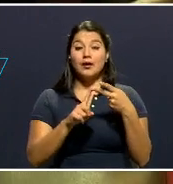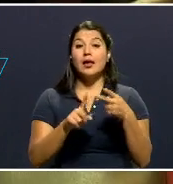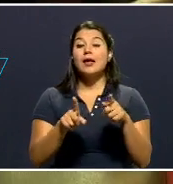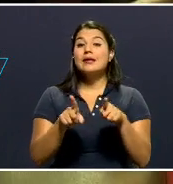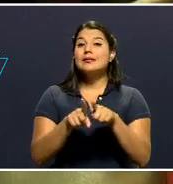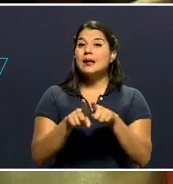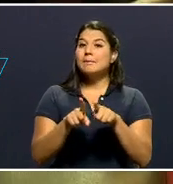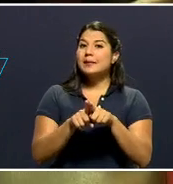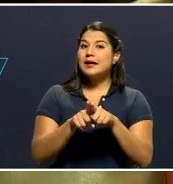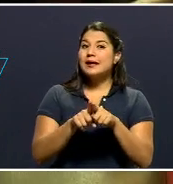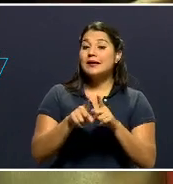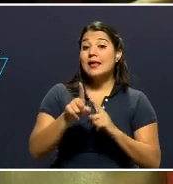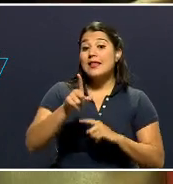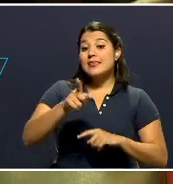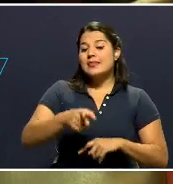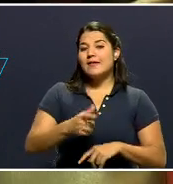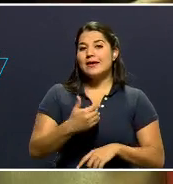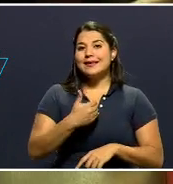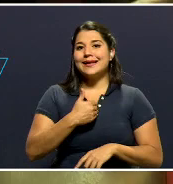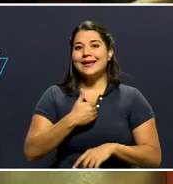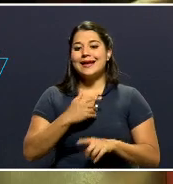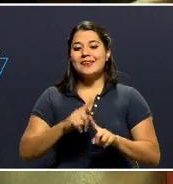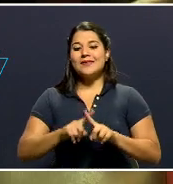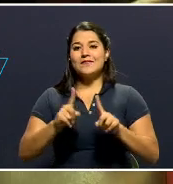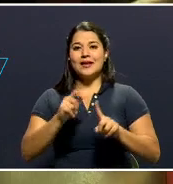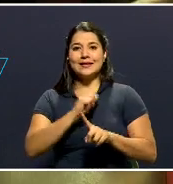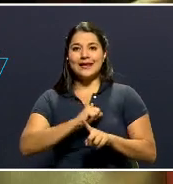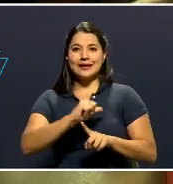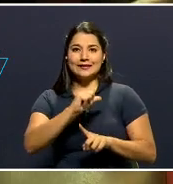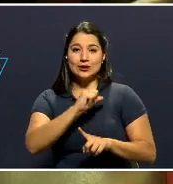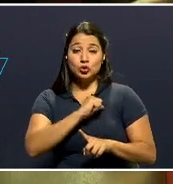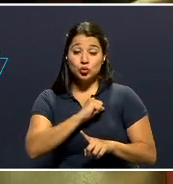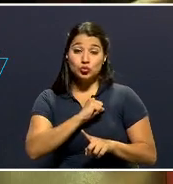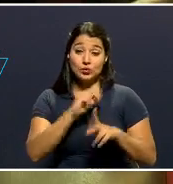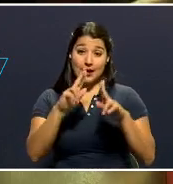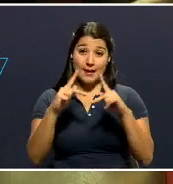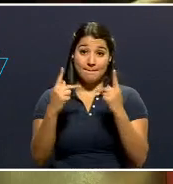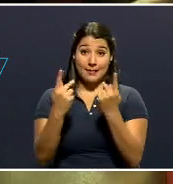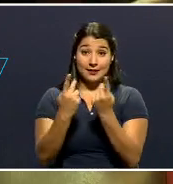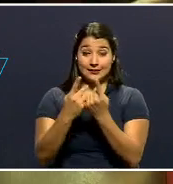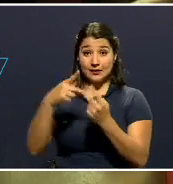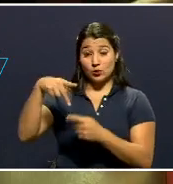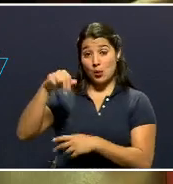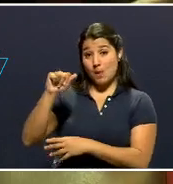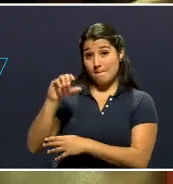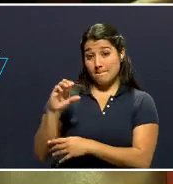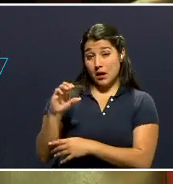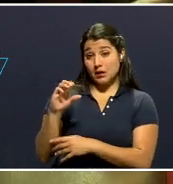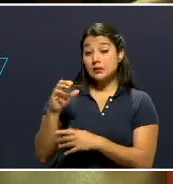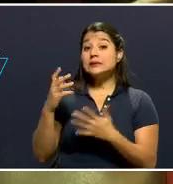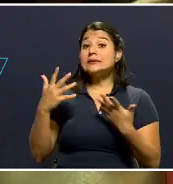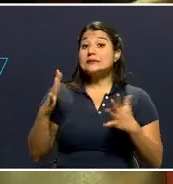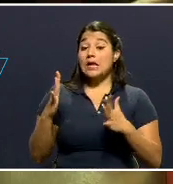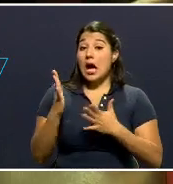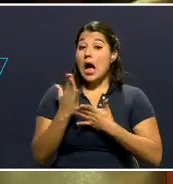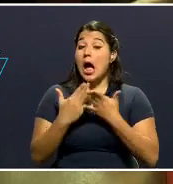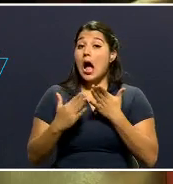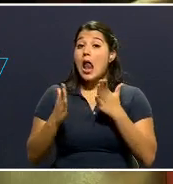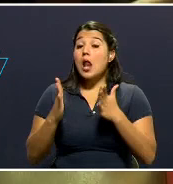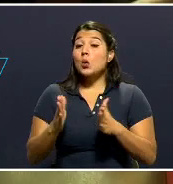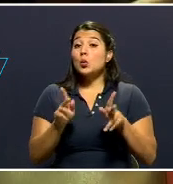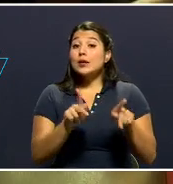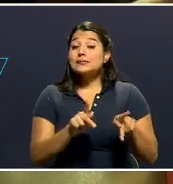una actitud distinta del Partido Acción Ciudadana, del que ya incluso algunos dicen podría quedar